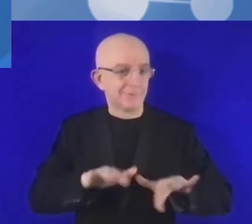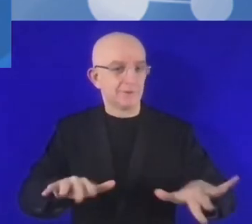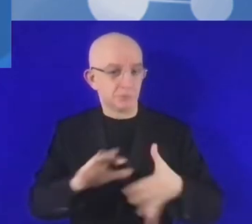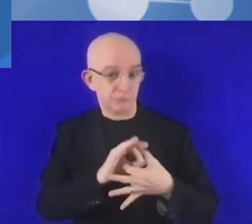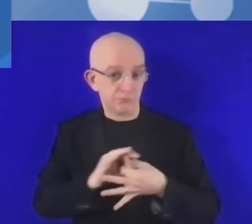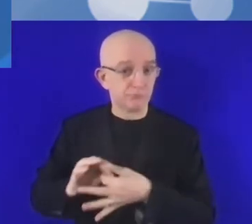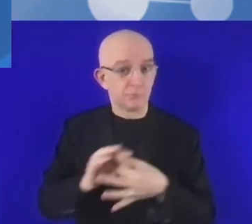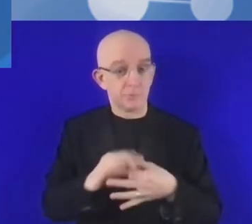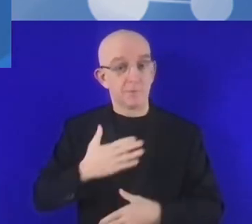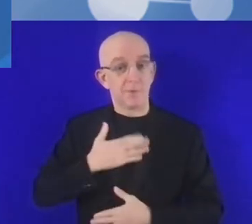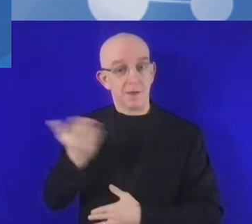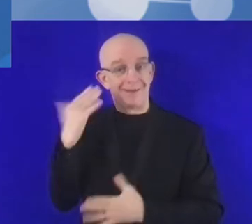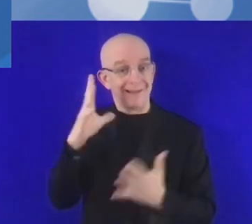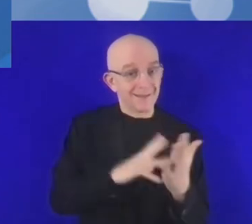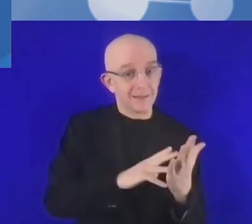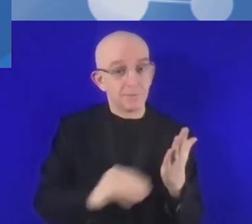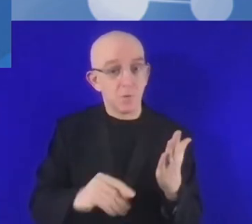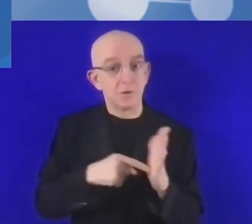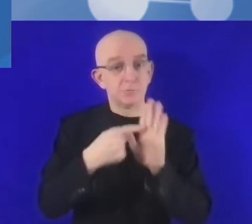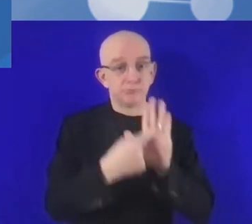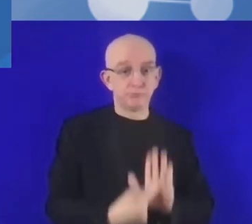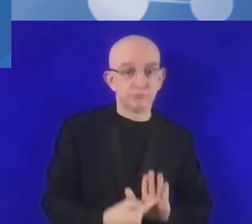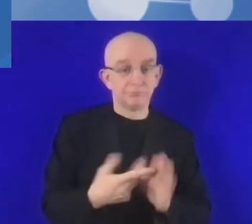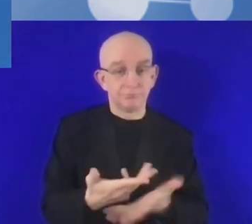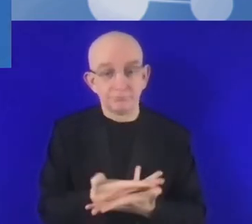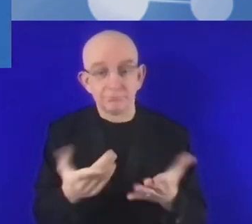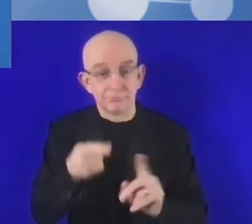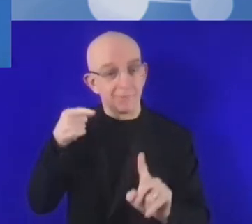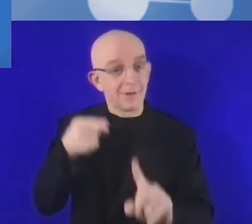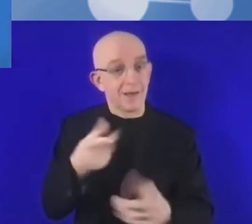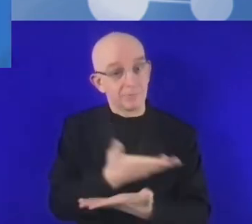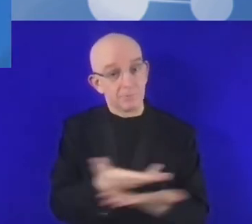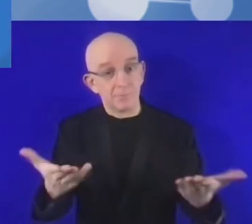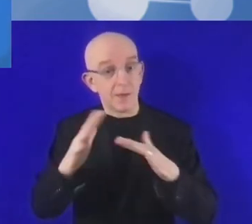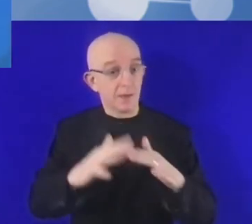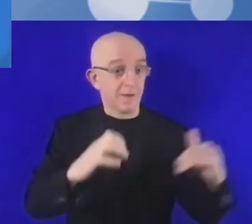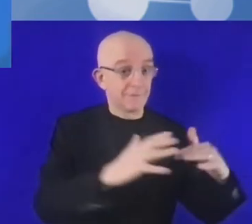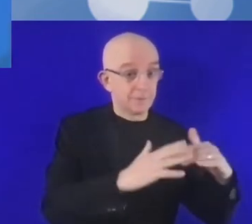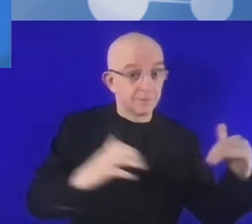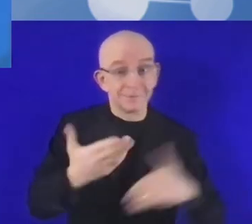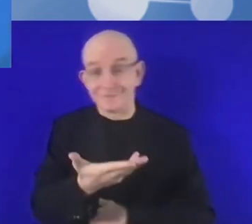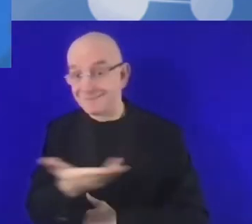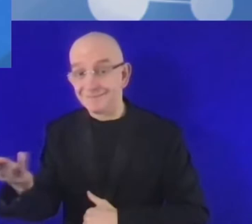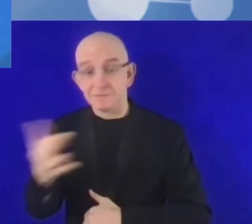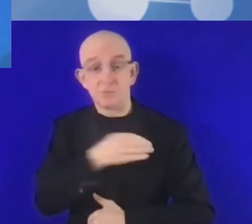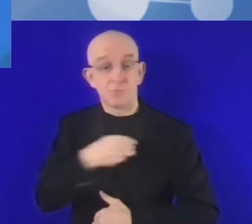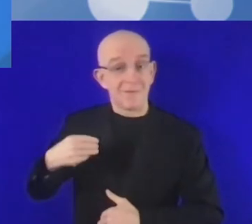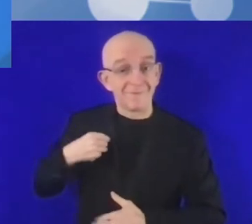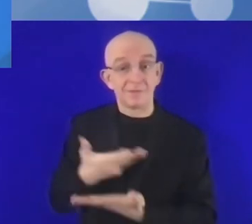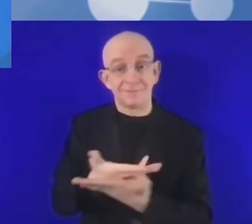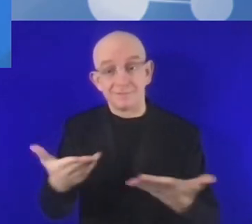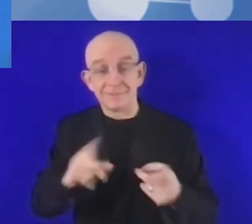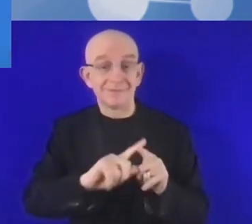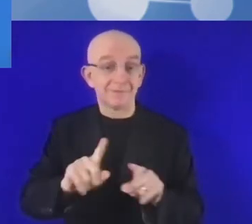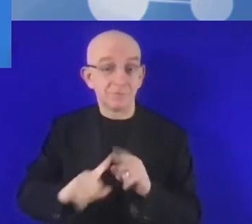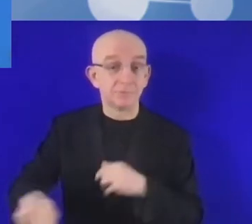Mi reciente información a nuestra agencia común propone un pacto digital global destinado a reunir a los gobiernos, al sector privado y a la sociedad civil en apoyo de